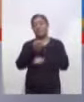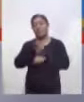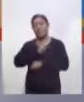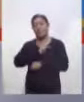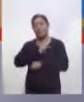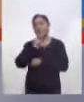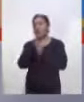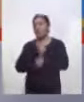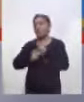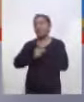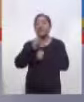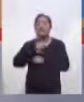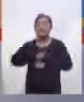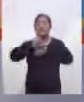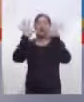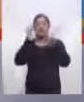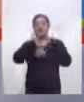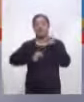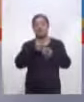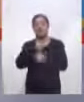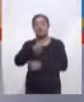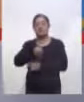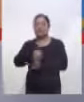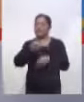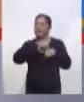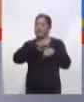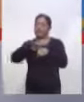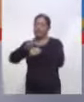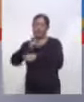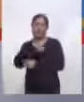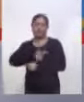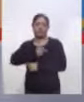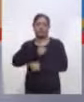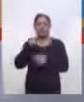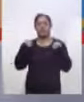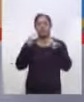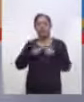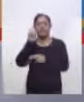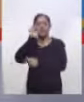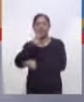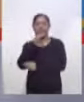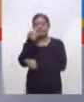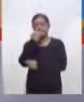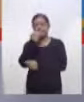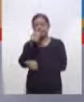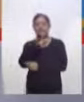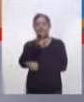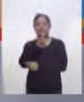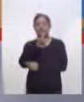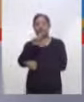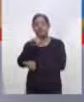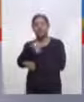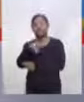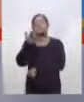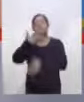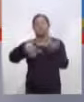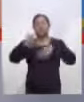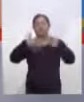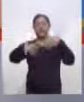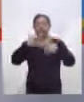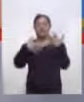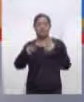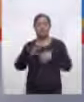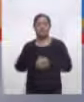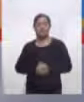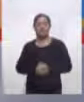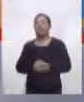a nivel internacional. Saludo como todos los días con muchísimo gusto a la maestra Miroslava Amador, intérprete en lengua de señas